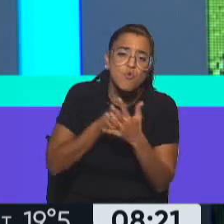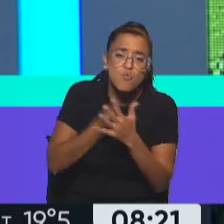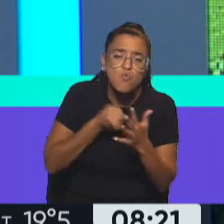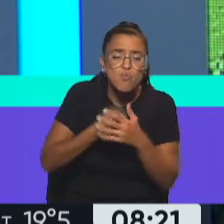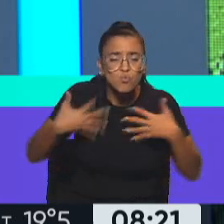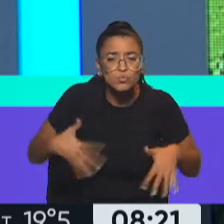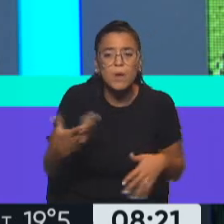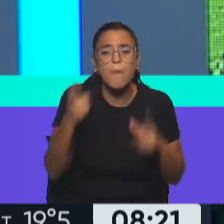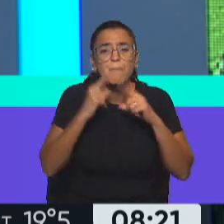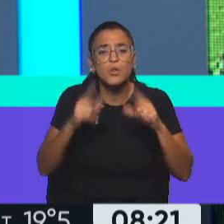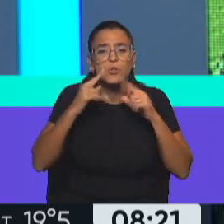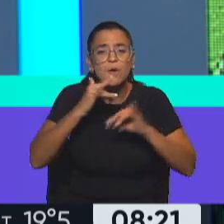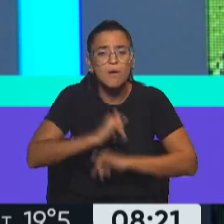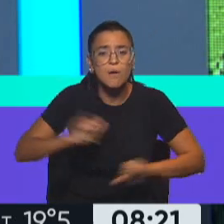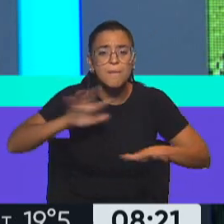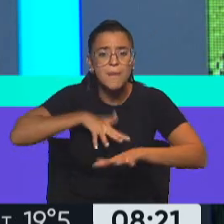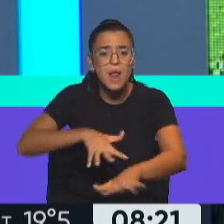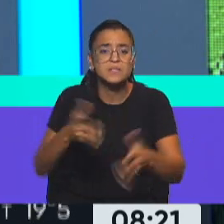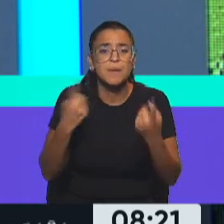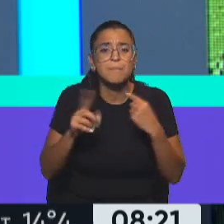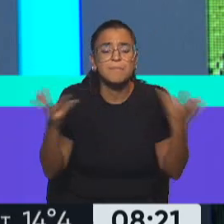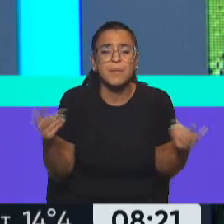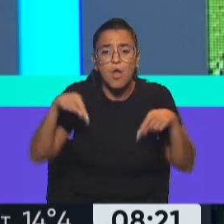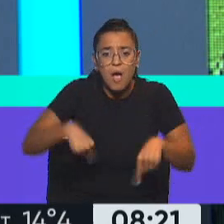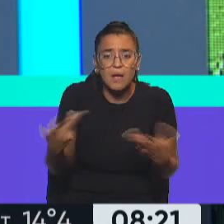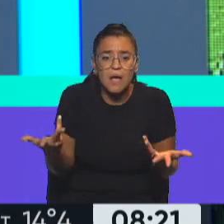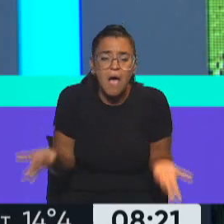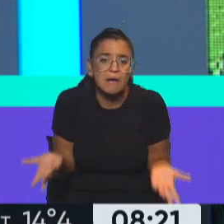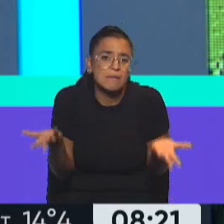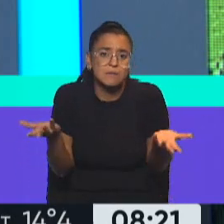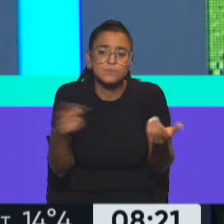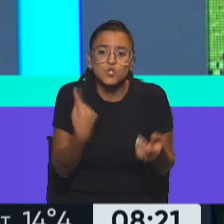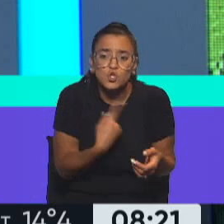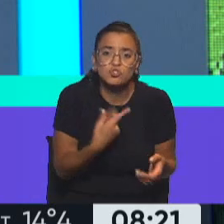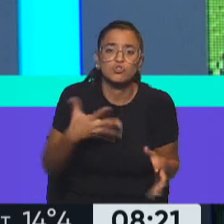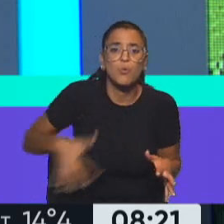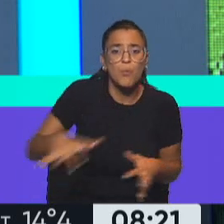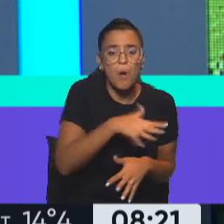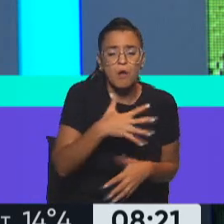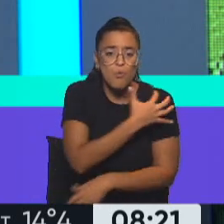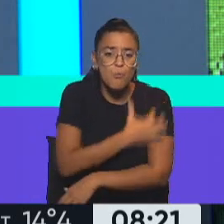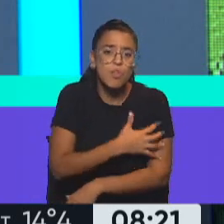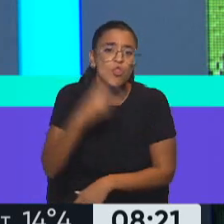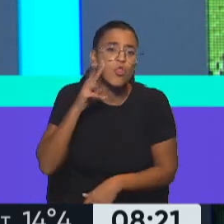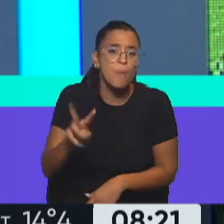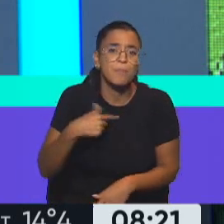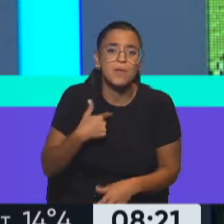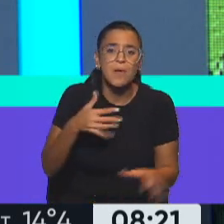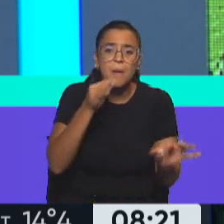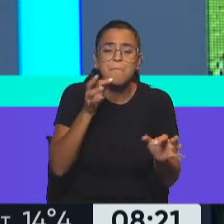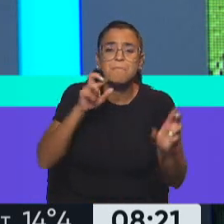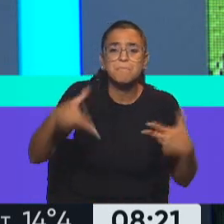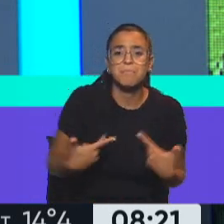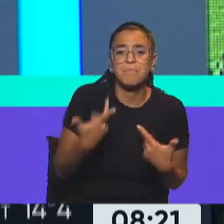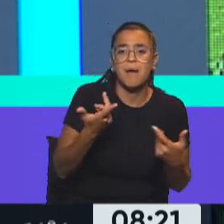veces se quejan cuando anunciamos una marcha o algo, pero acá es claro, o sea, nosotros nos criamos en un barrio muy humilde, en el 2000 me tocó vender pan casero